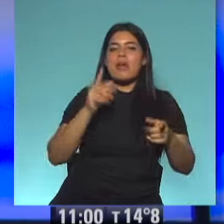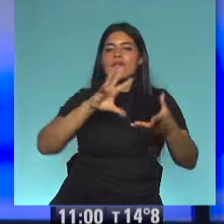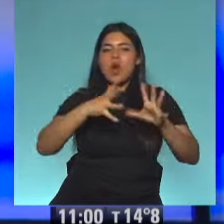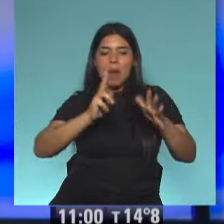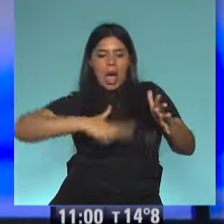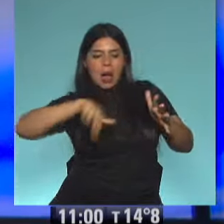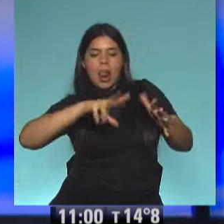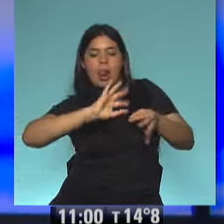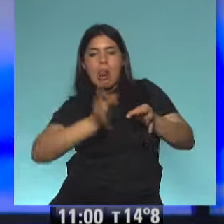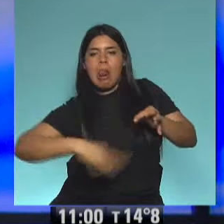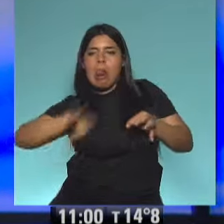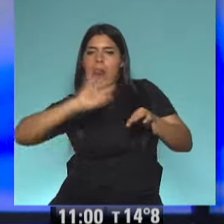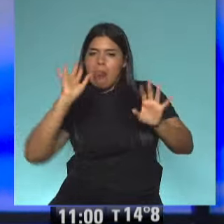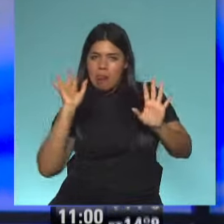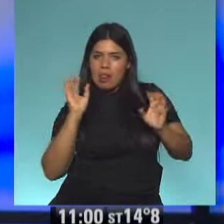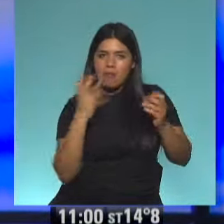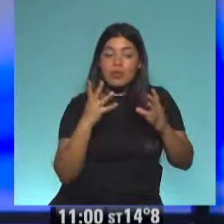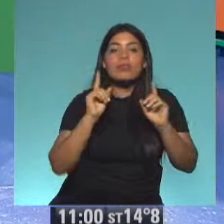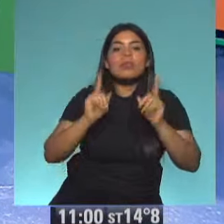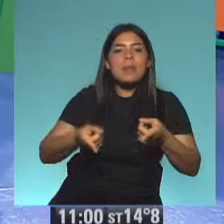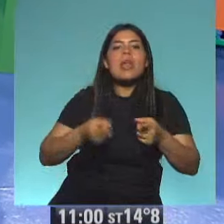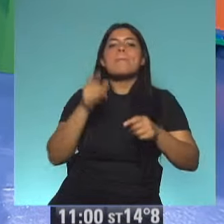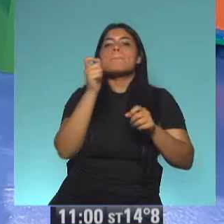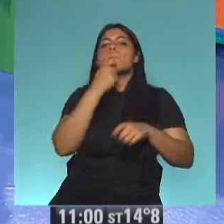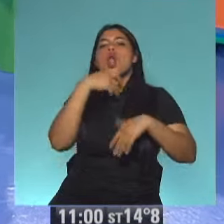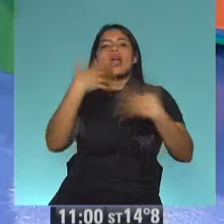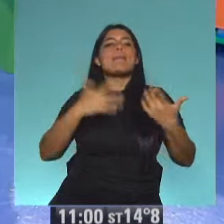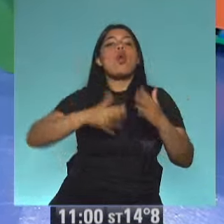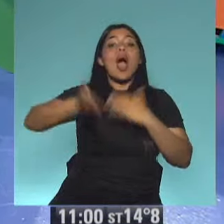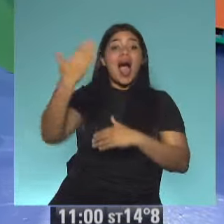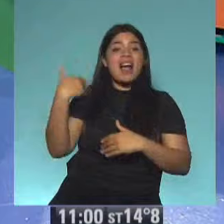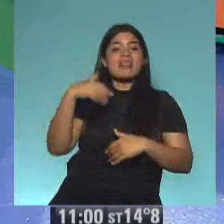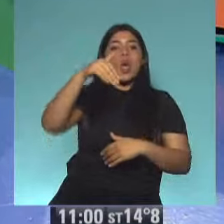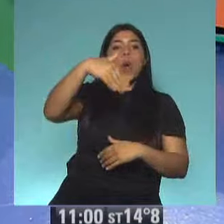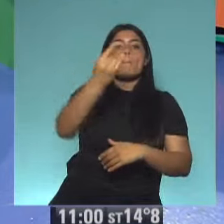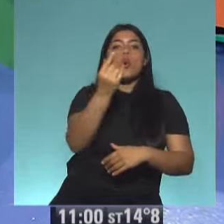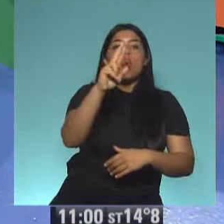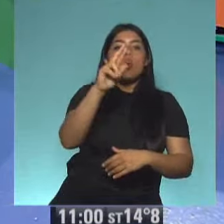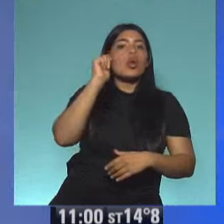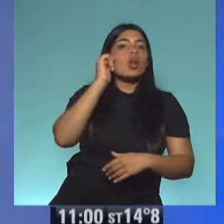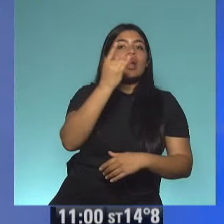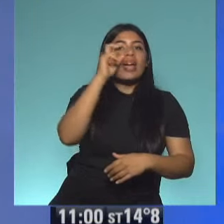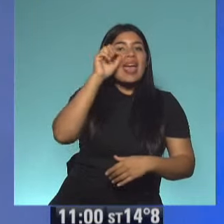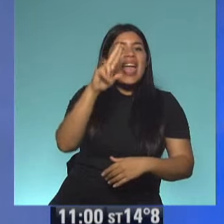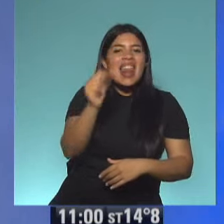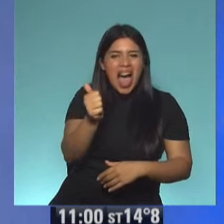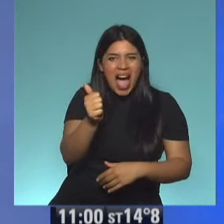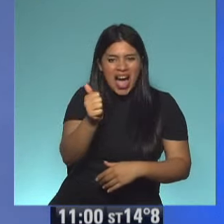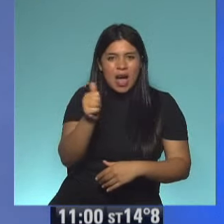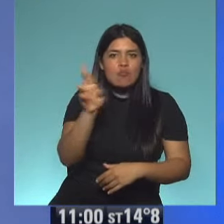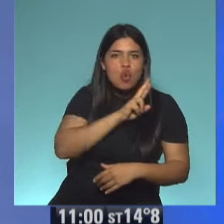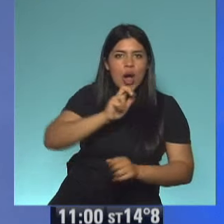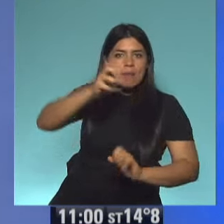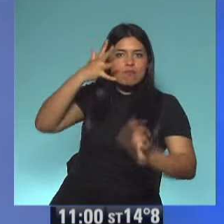escuché, es que, por ejemplo, ahora las murgueras, antes no se les llamaba murgueras, ¿sabías? No, las chicas se les llamaba rumberas. Rumberas.